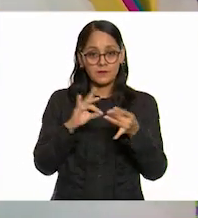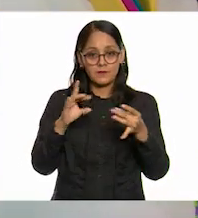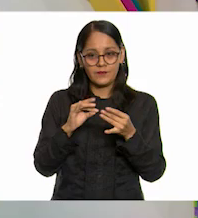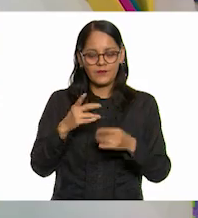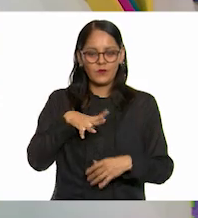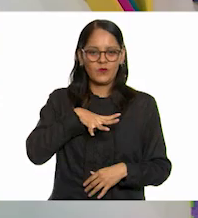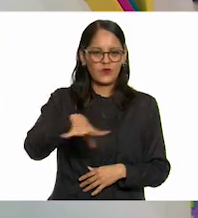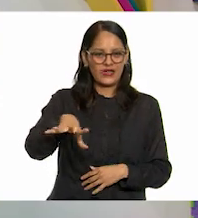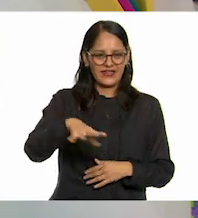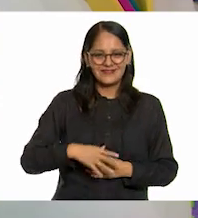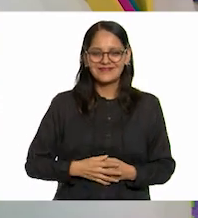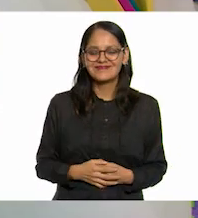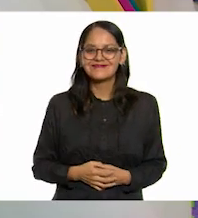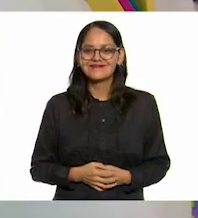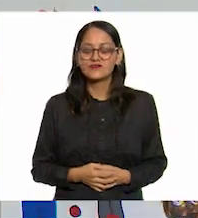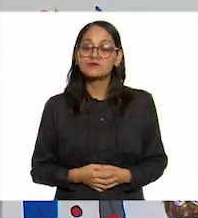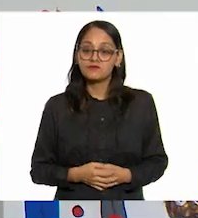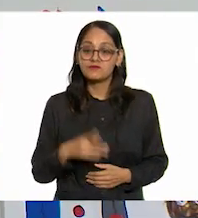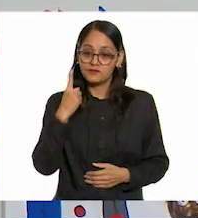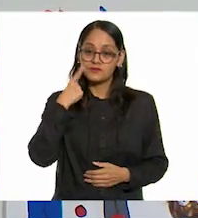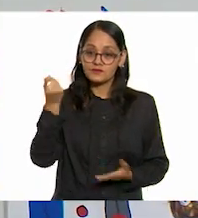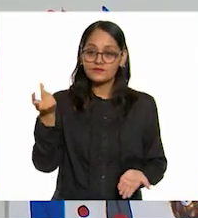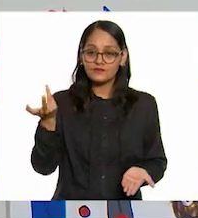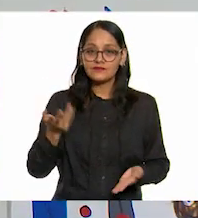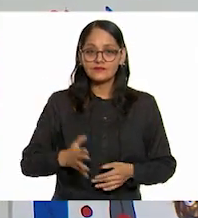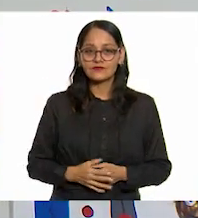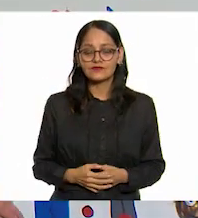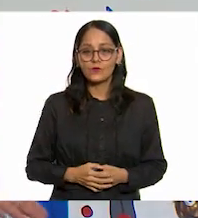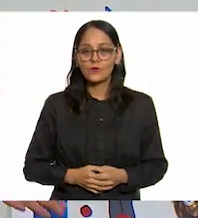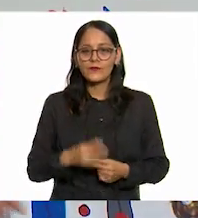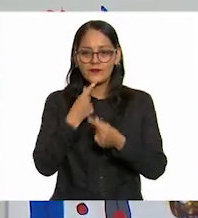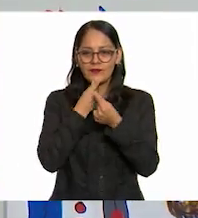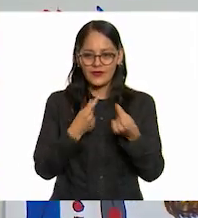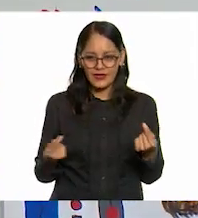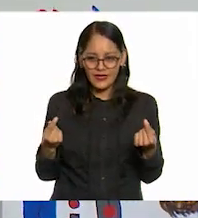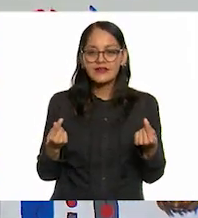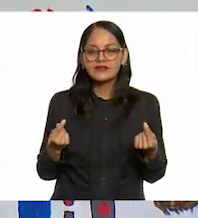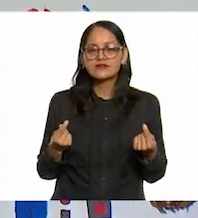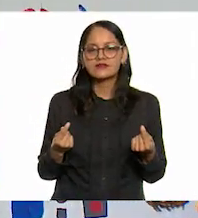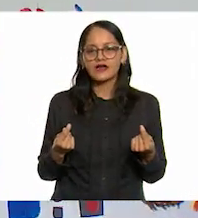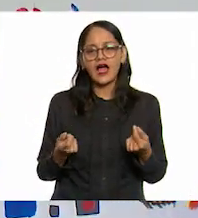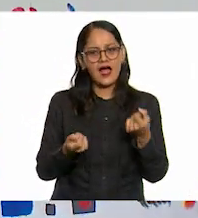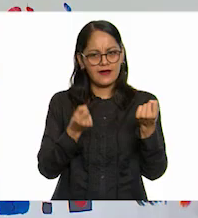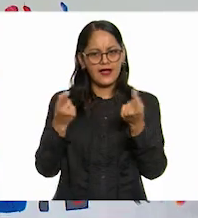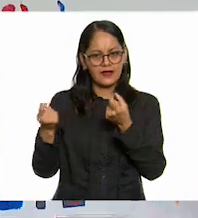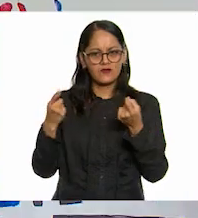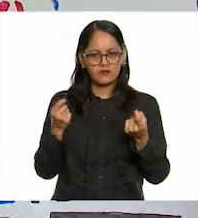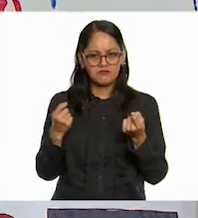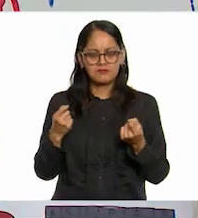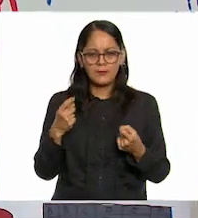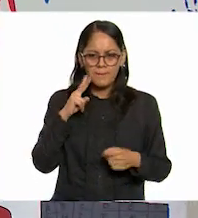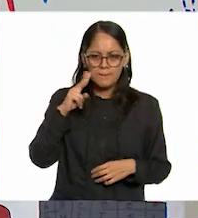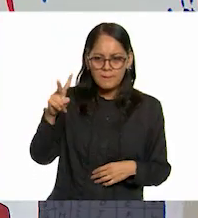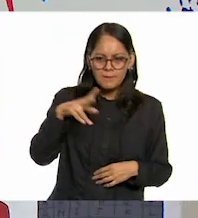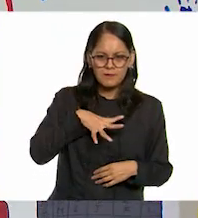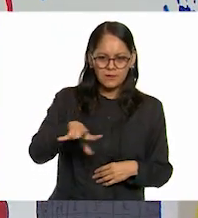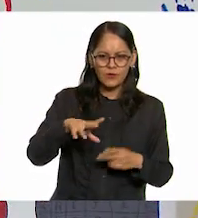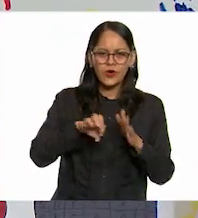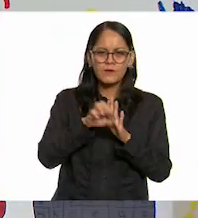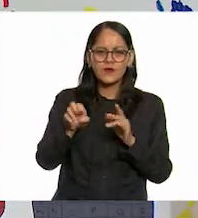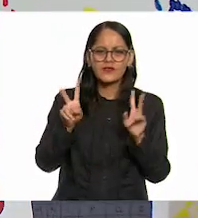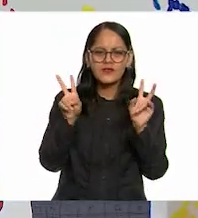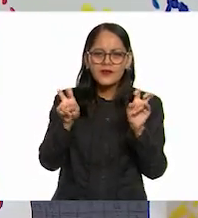del rechazo. Como puedes darte cuenta, los niños muestran rechazo ante situaciones como la